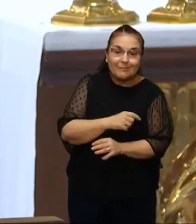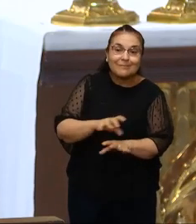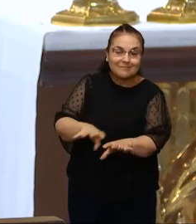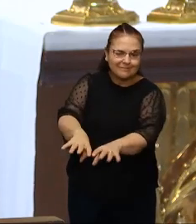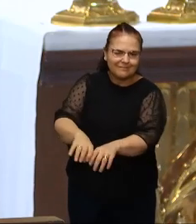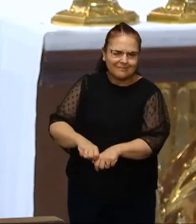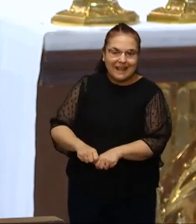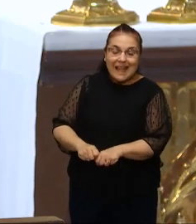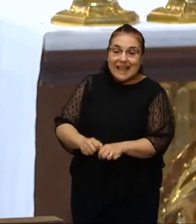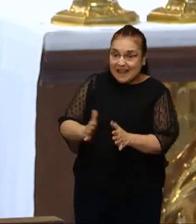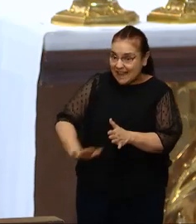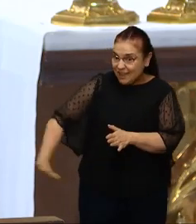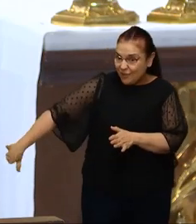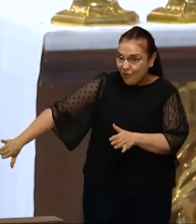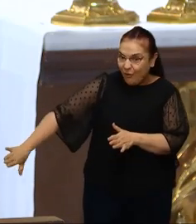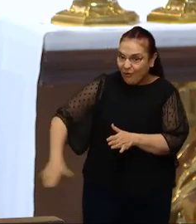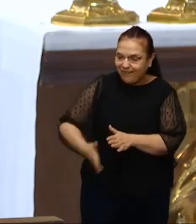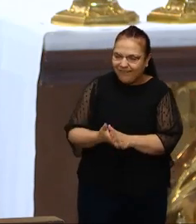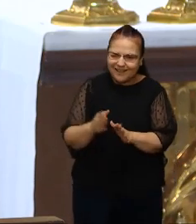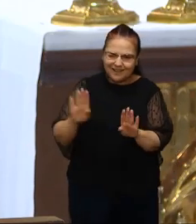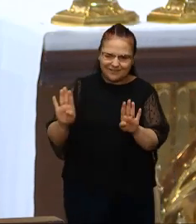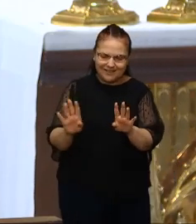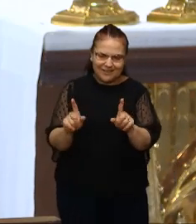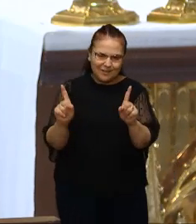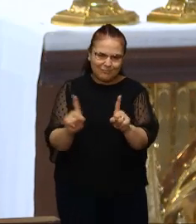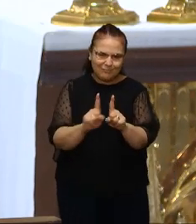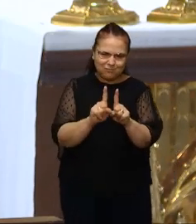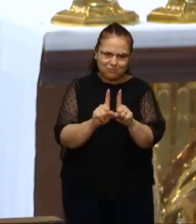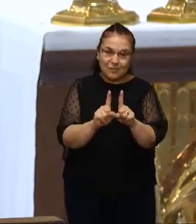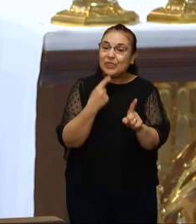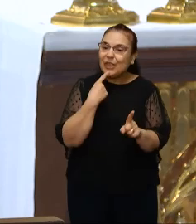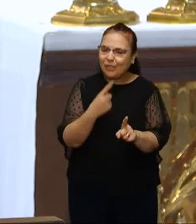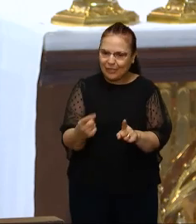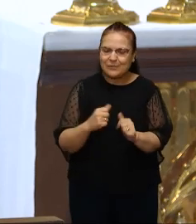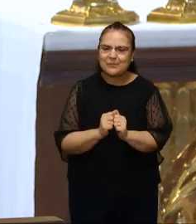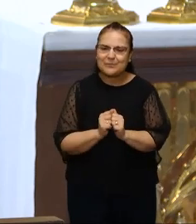niño, lo puso a su lado y les dijo: